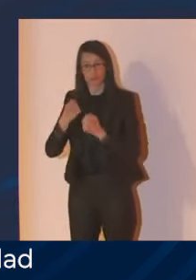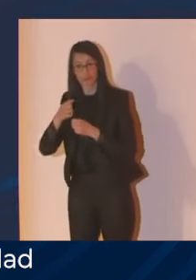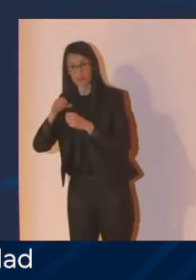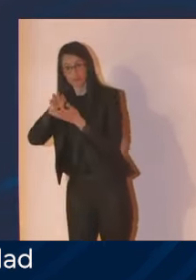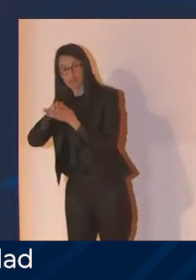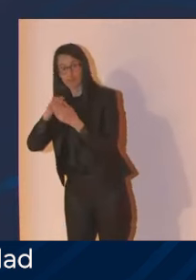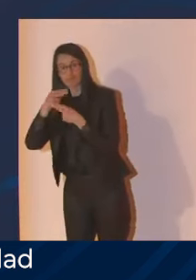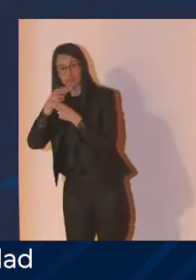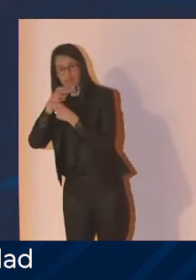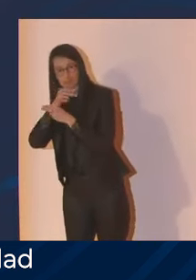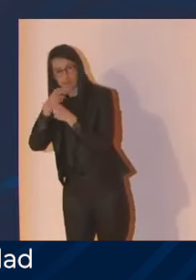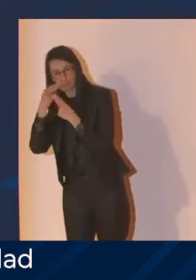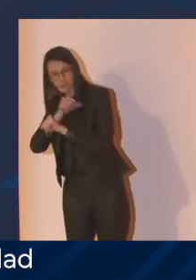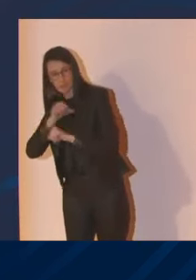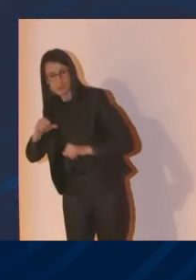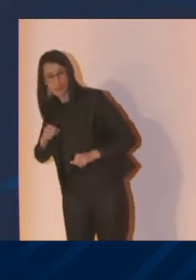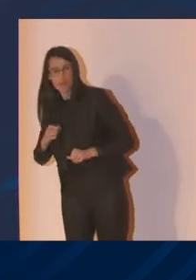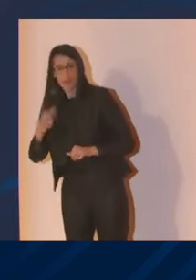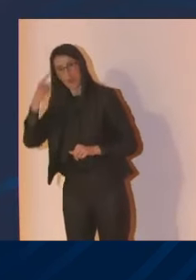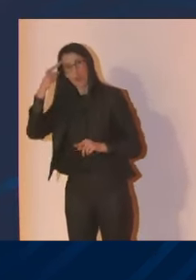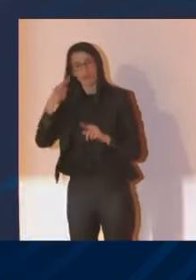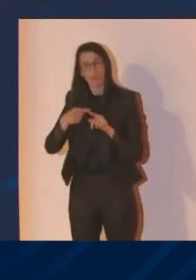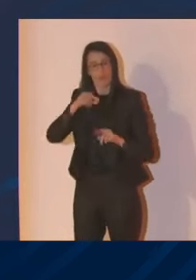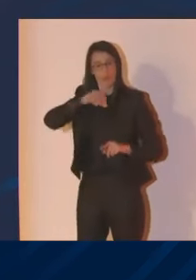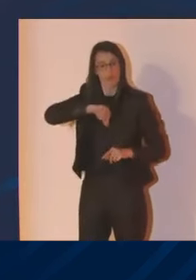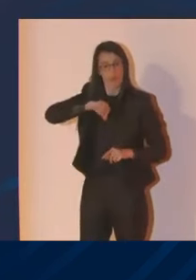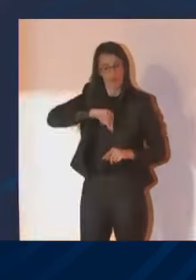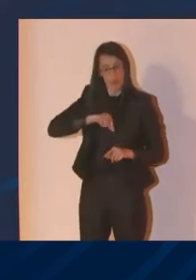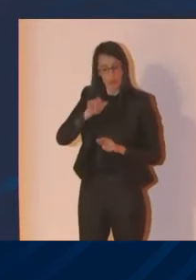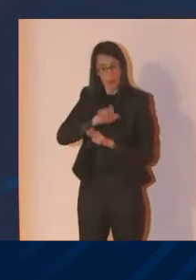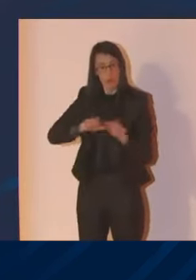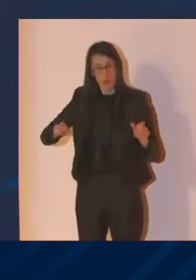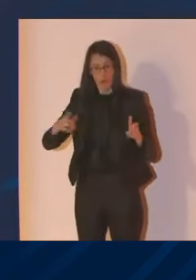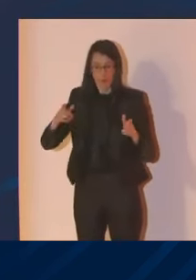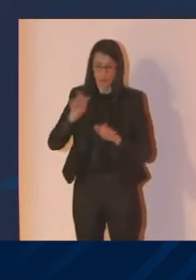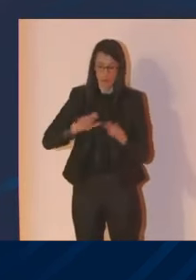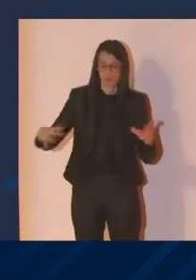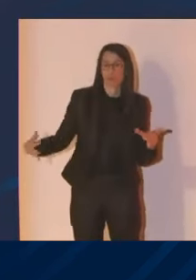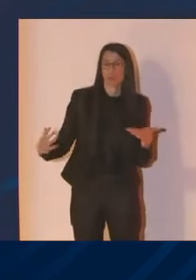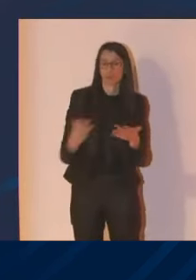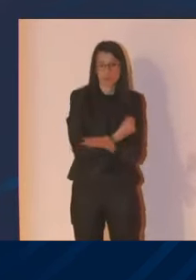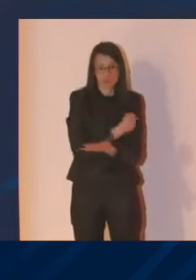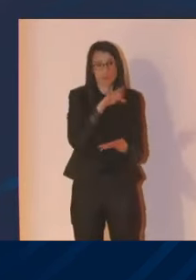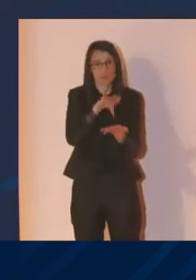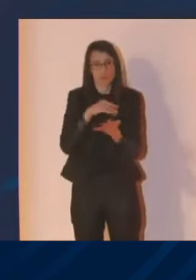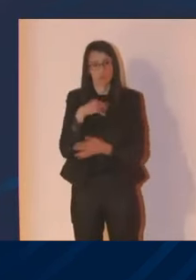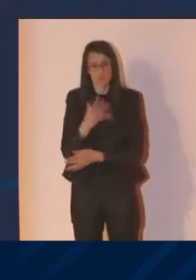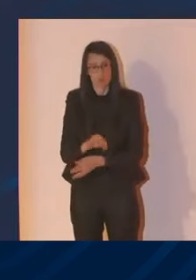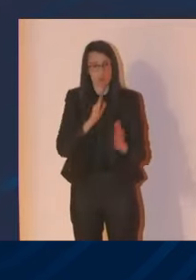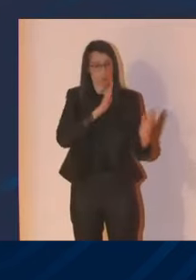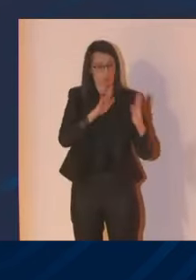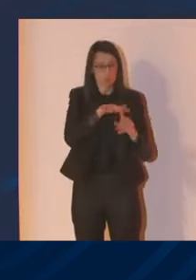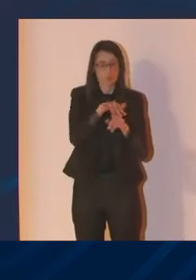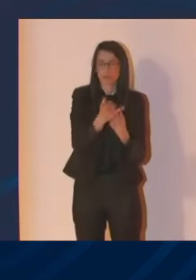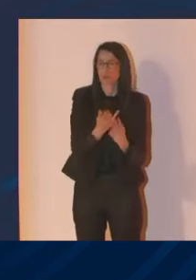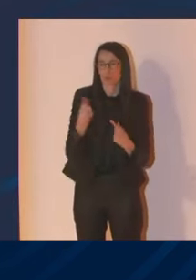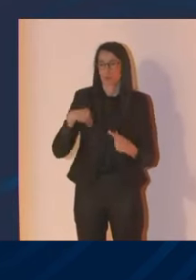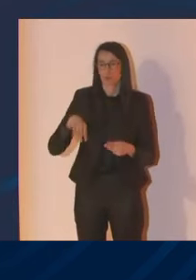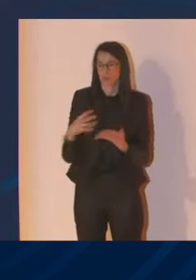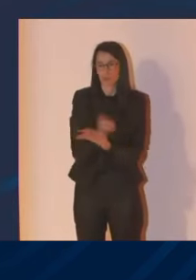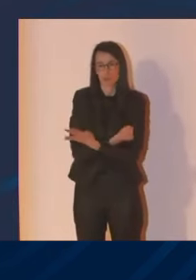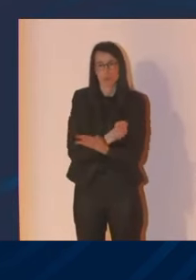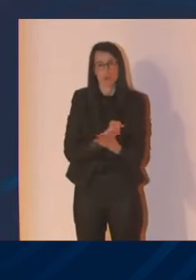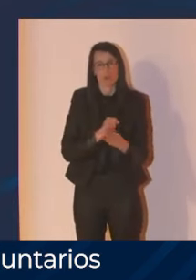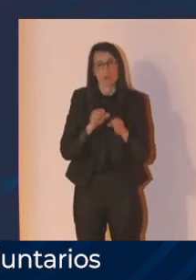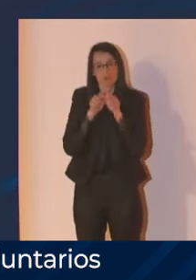para que la humanidad y la dignidad lleguen a todas las personas, en cualquier lugar, en todo momento y circunstancia.